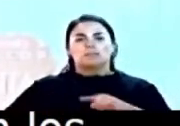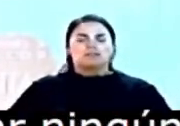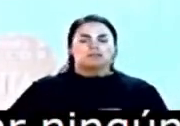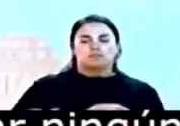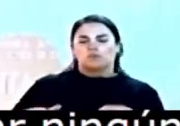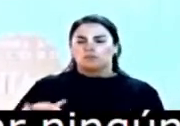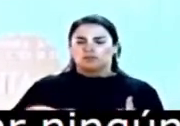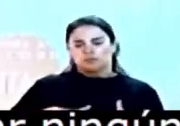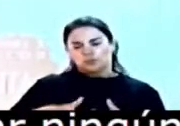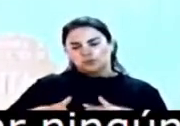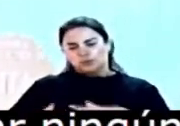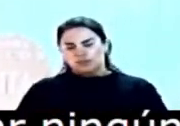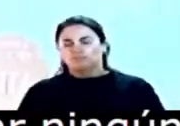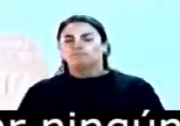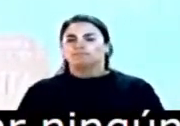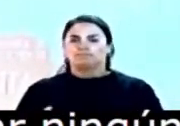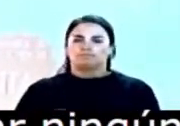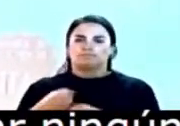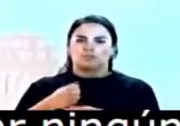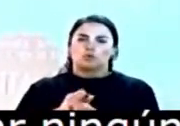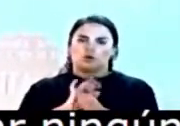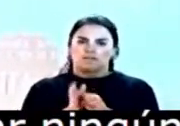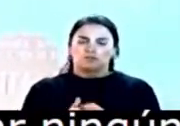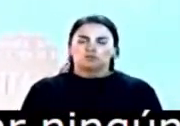evolución que nos marca la pandemia.